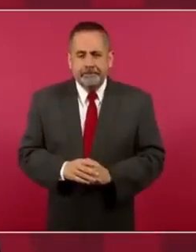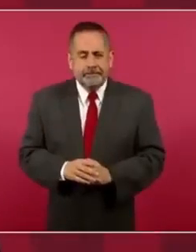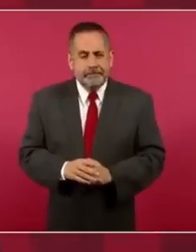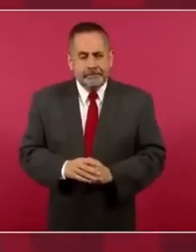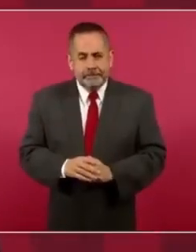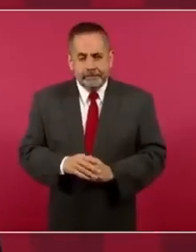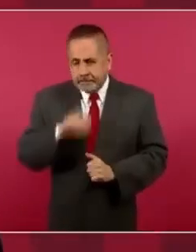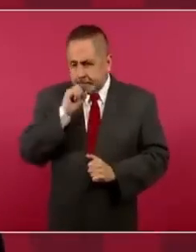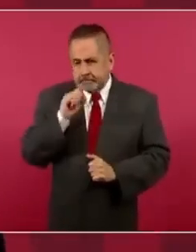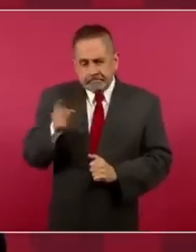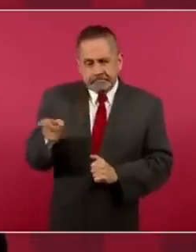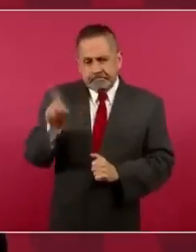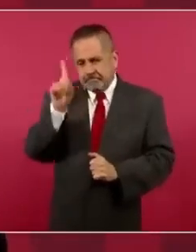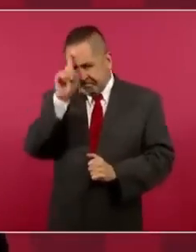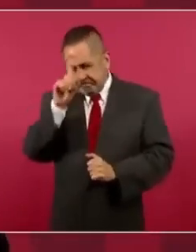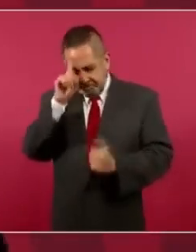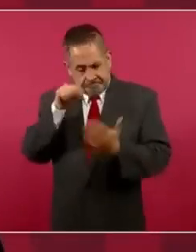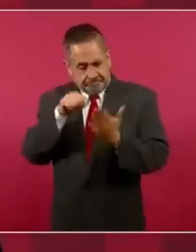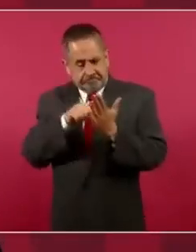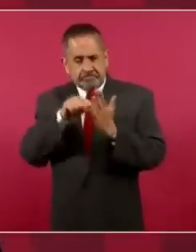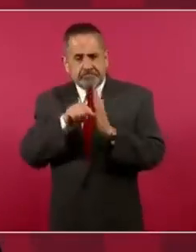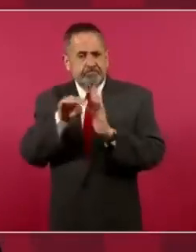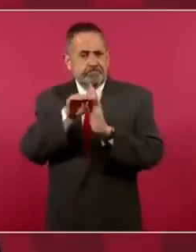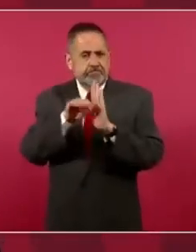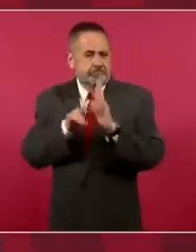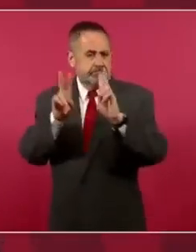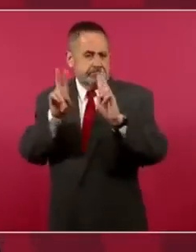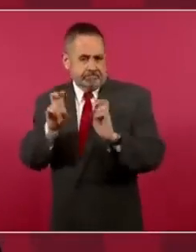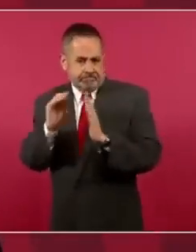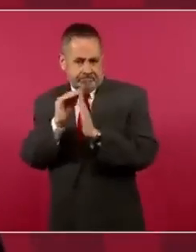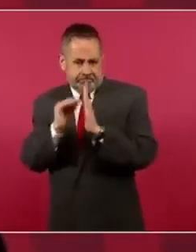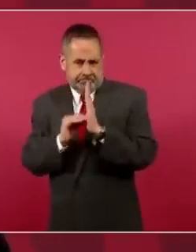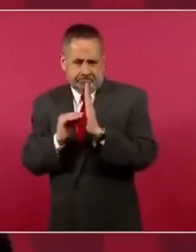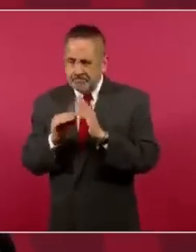la orientación en cuanto a contenidos educativos.